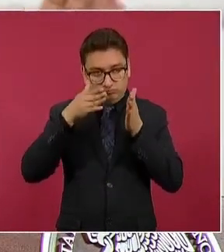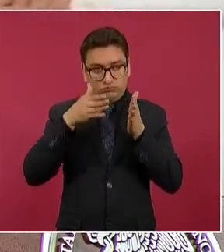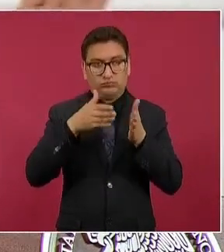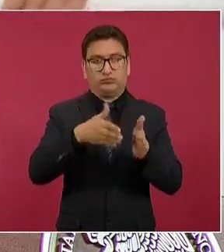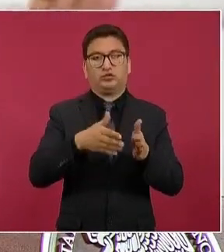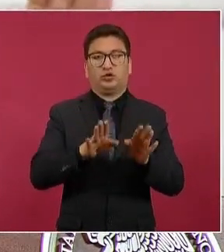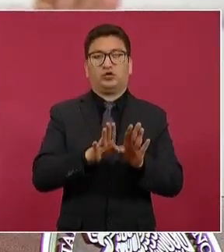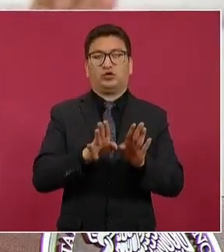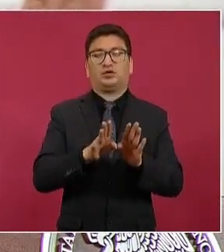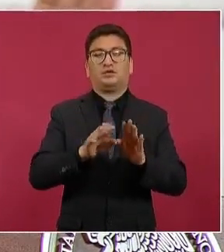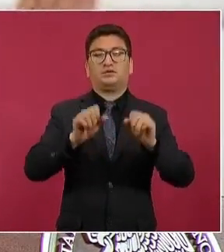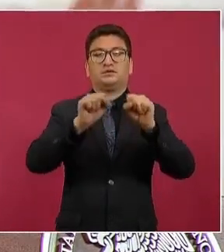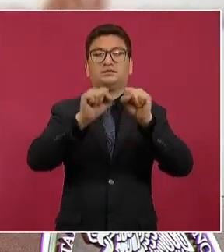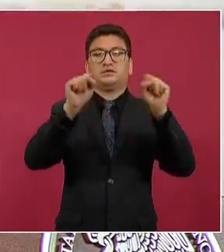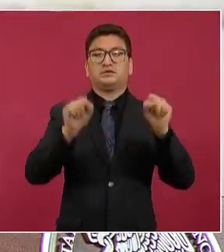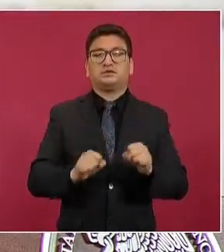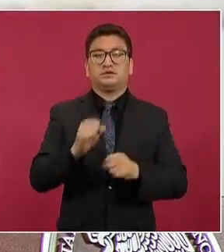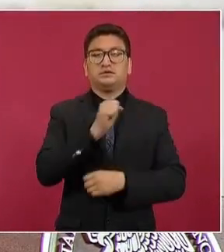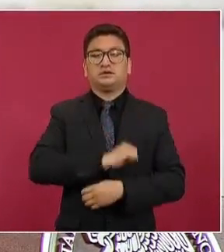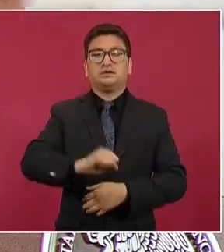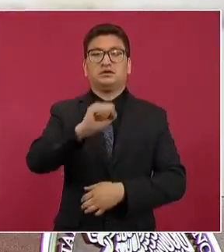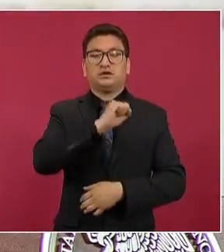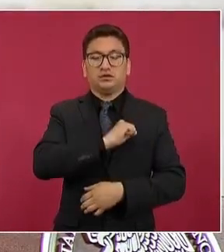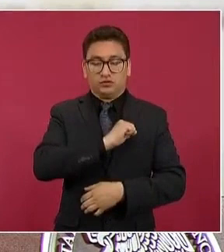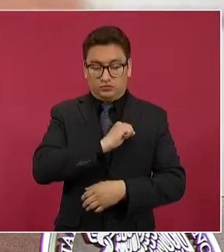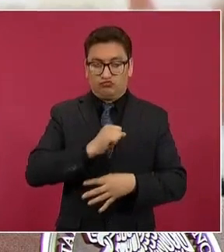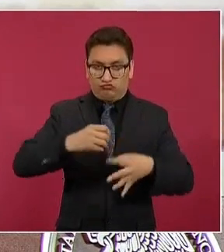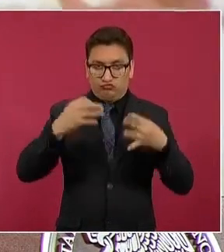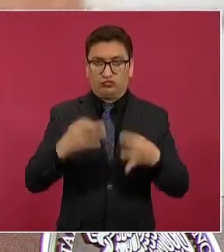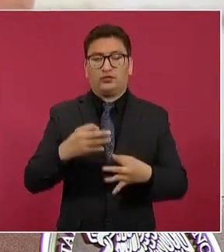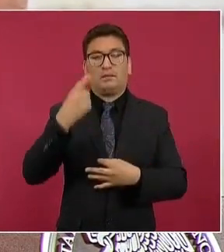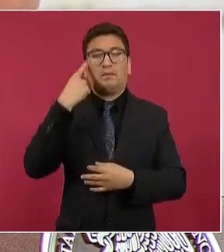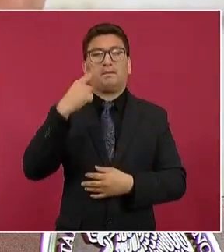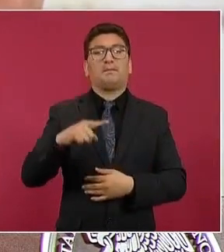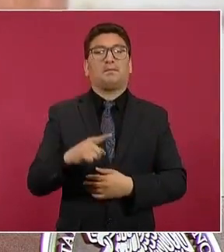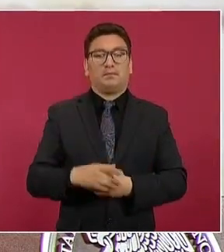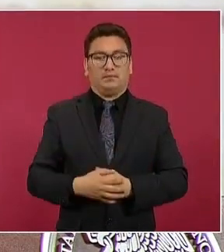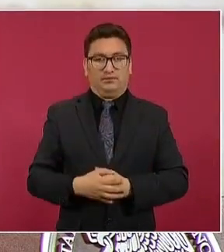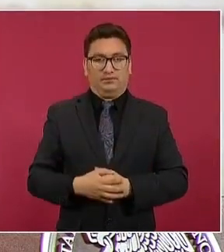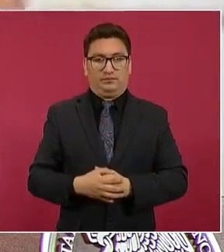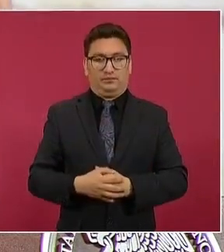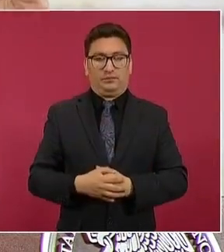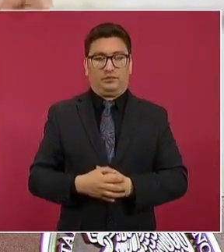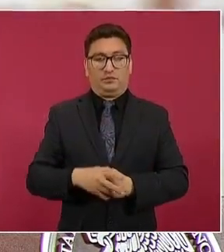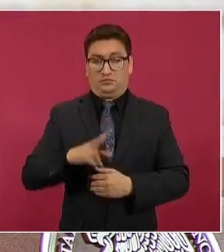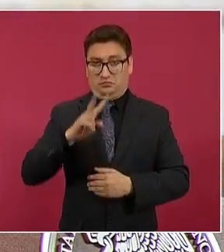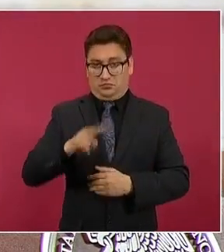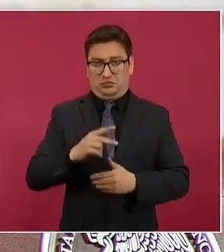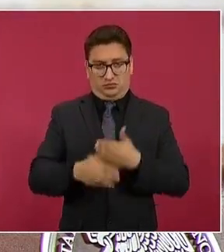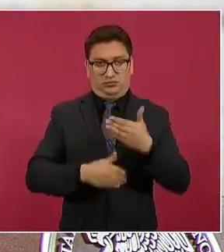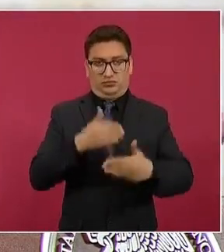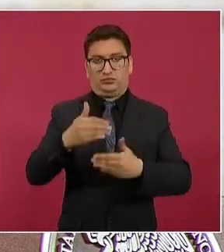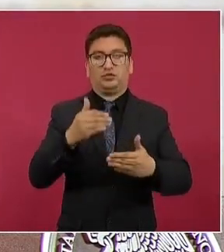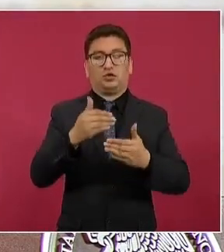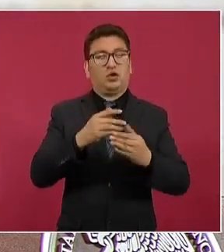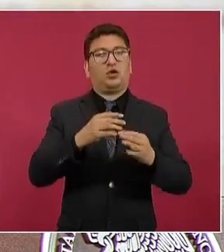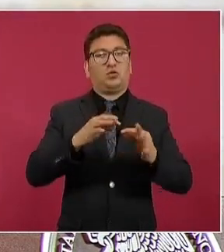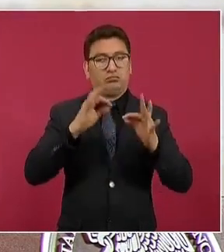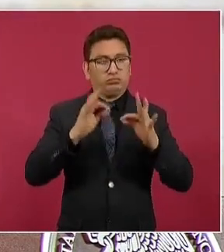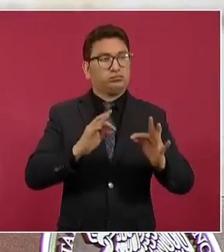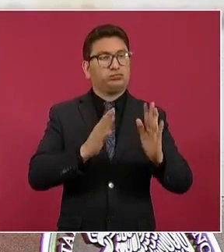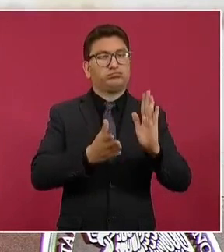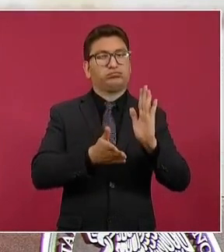a fortalecer el sistema de salud pública para hacer realidad el que tengamos buena